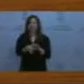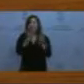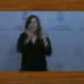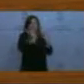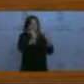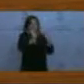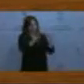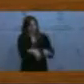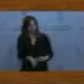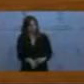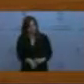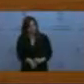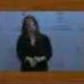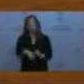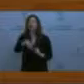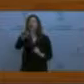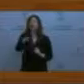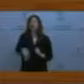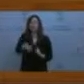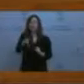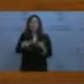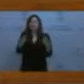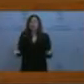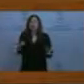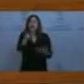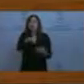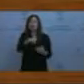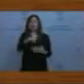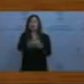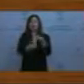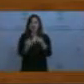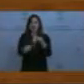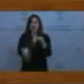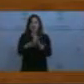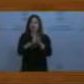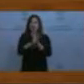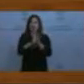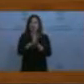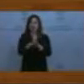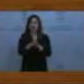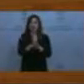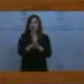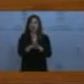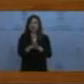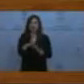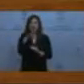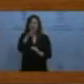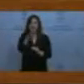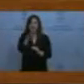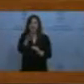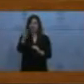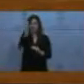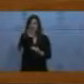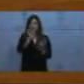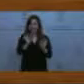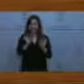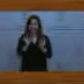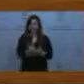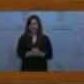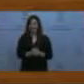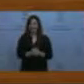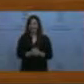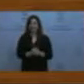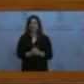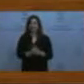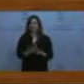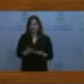Exactamente. Entonces, como nunca llegará, nosotros nos vamos a dedicar a seguir haciendo oposición a un gobierno y ellos que se hagan oposición entre ellos. Y